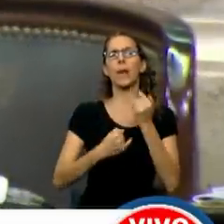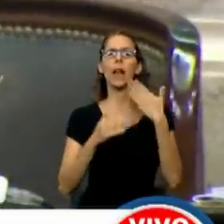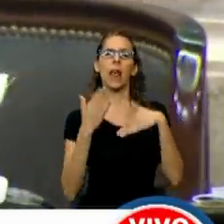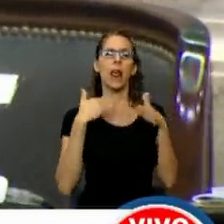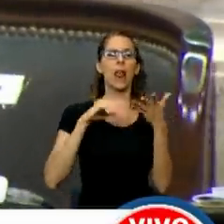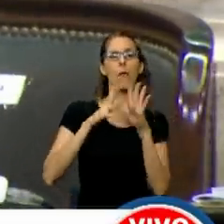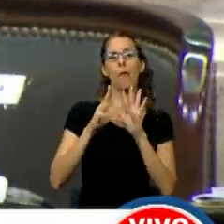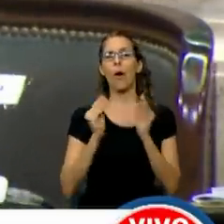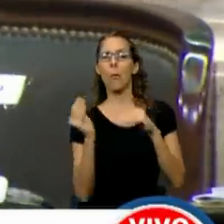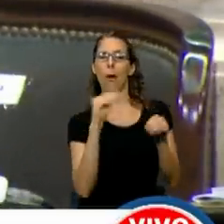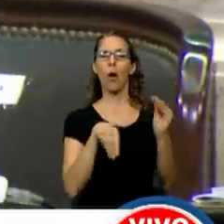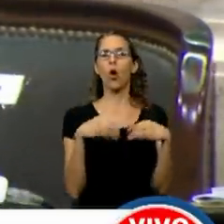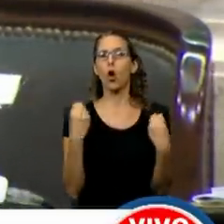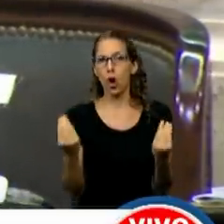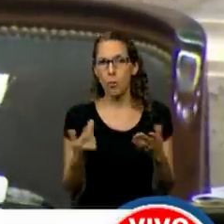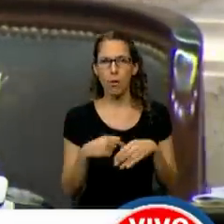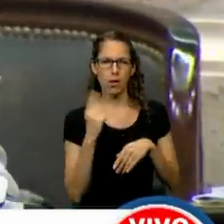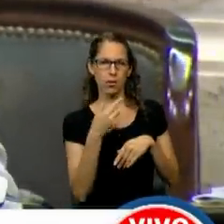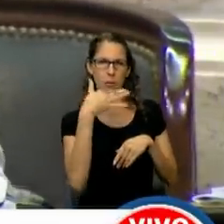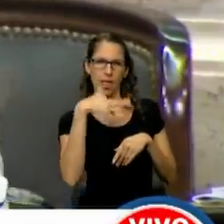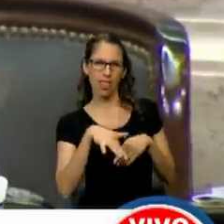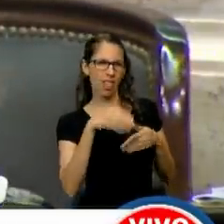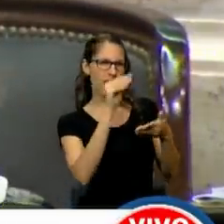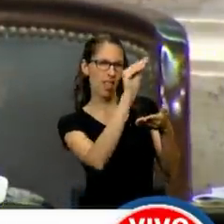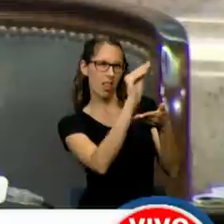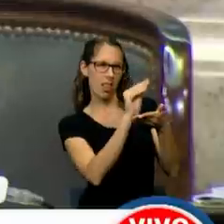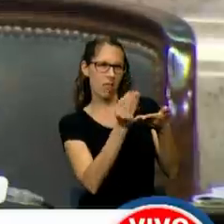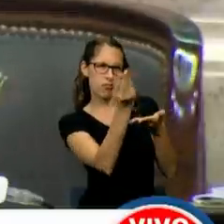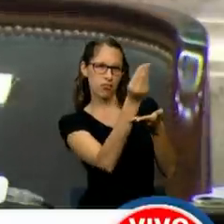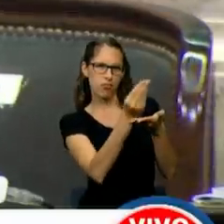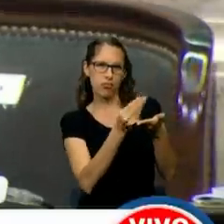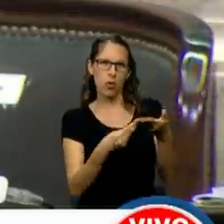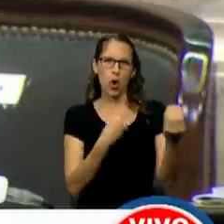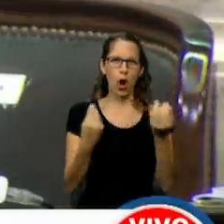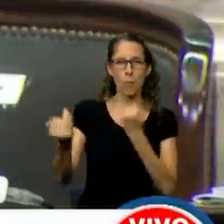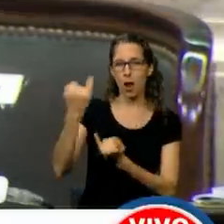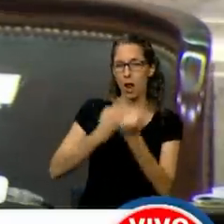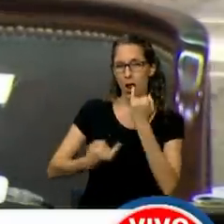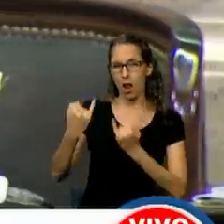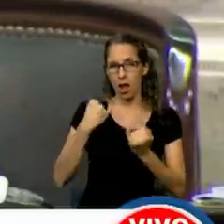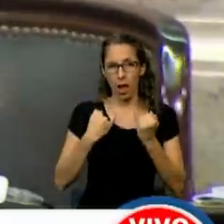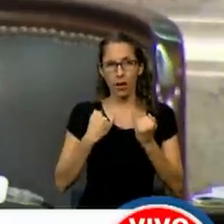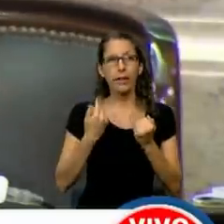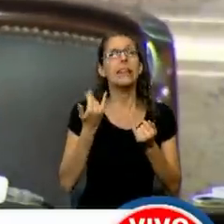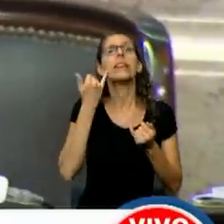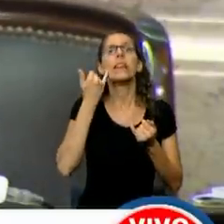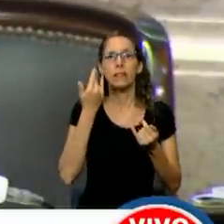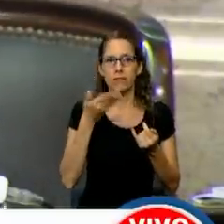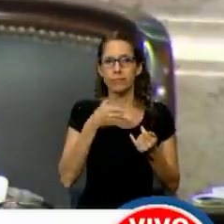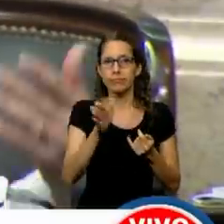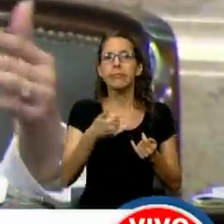interpretar líneas y trazos que nos conducen a ninguna parte